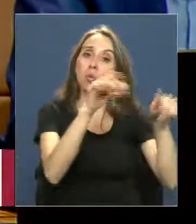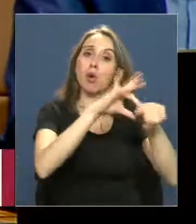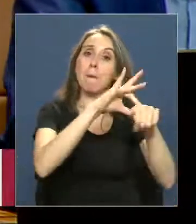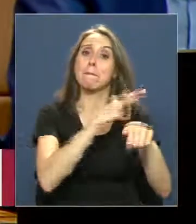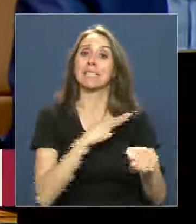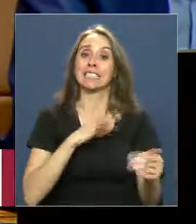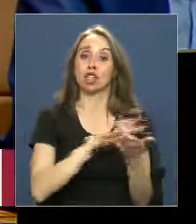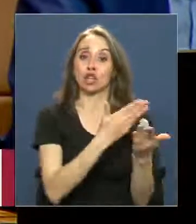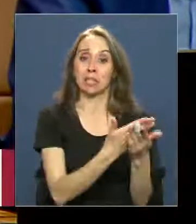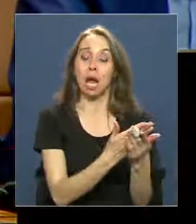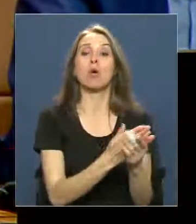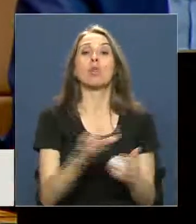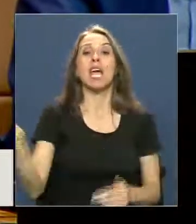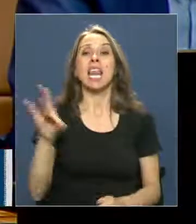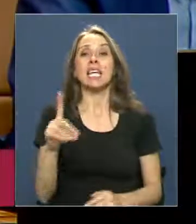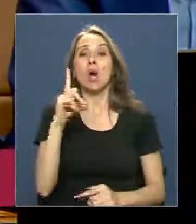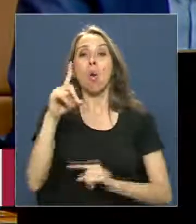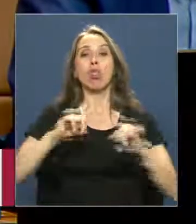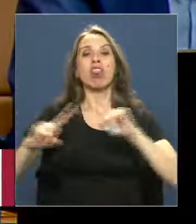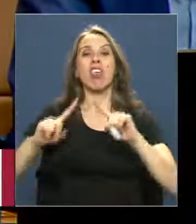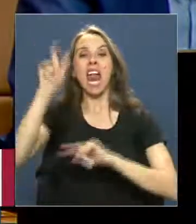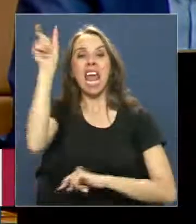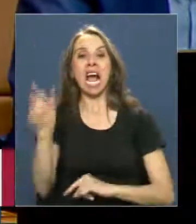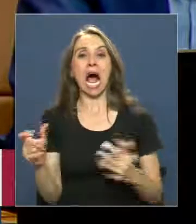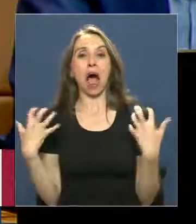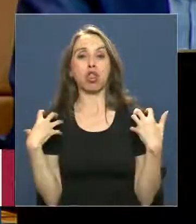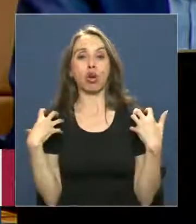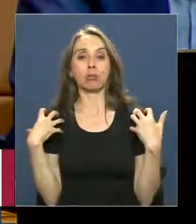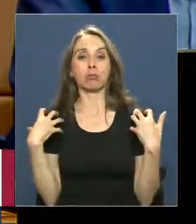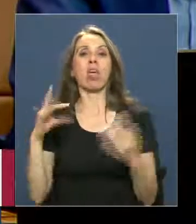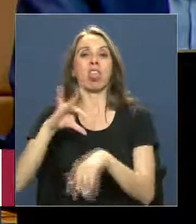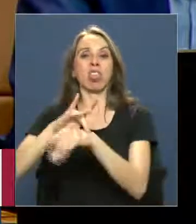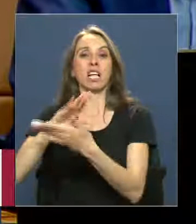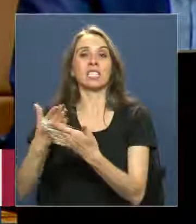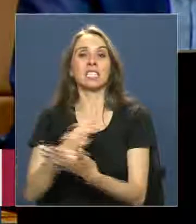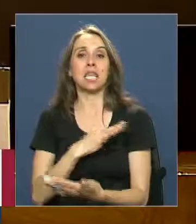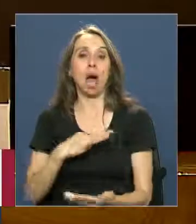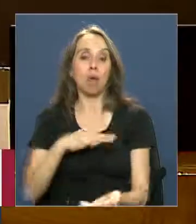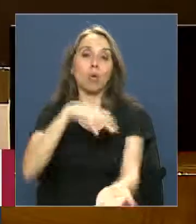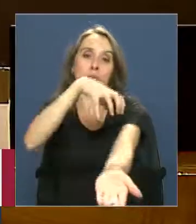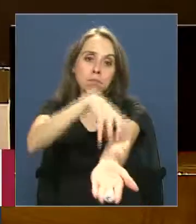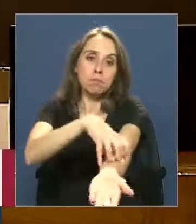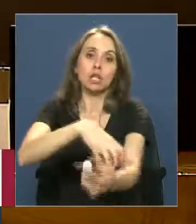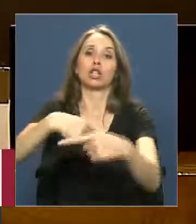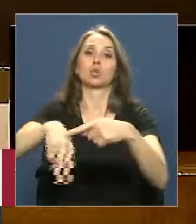tener, ojalá, un delegado sanitario para Ñuble y sumar los esfuerzos como este para que ello.